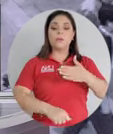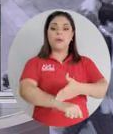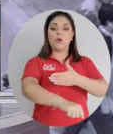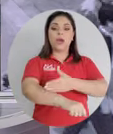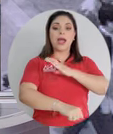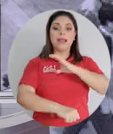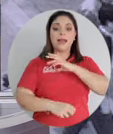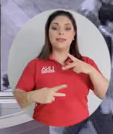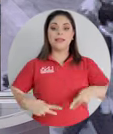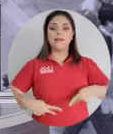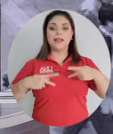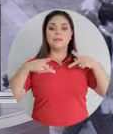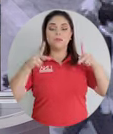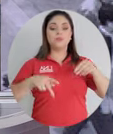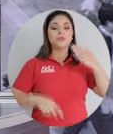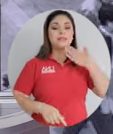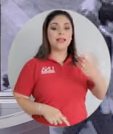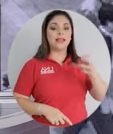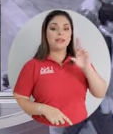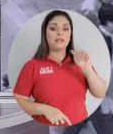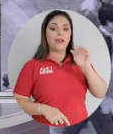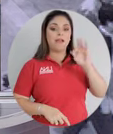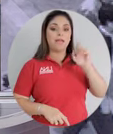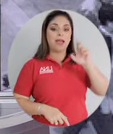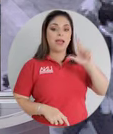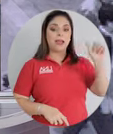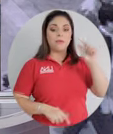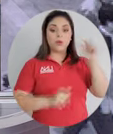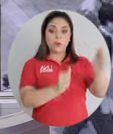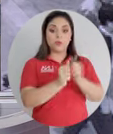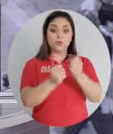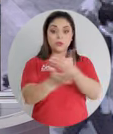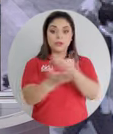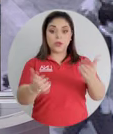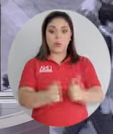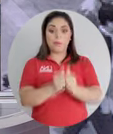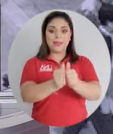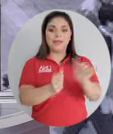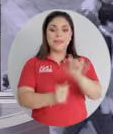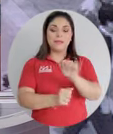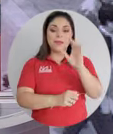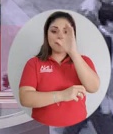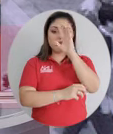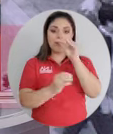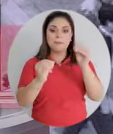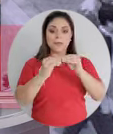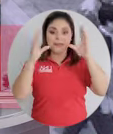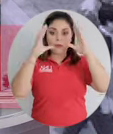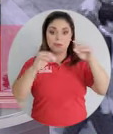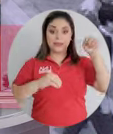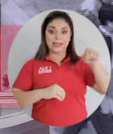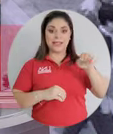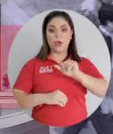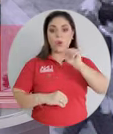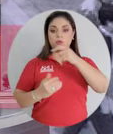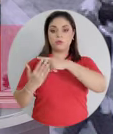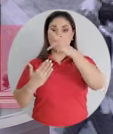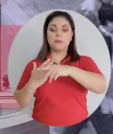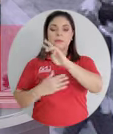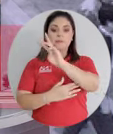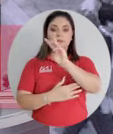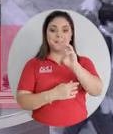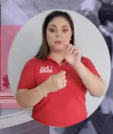pretende es la mejora en la calidad de vida de la gente. Muchas gracias, don Rafael Arias, por acompañarnos, a ustedes por estar con nosotros. Busque más información sobre este y